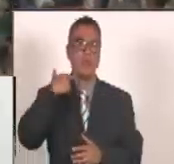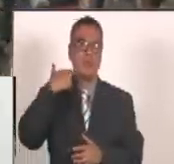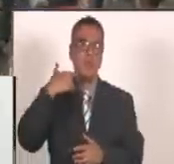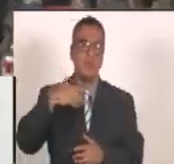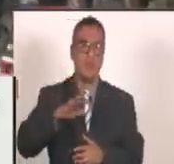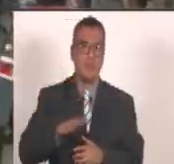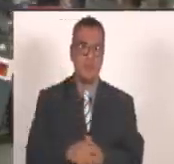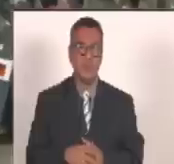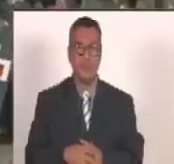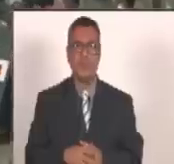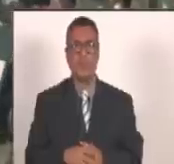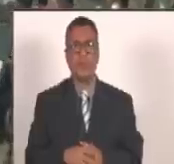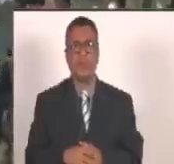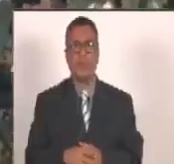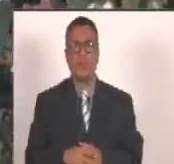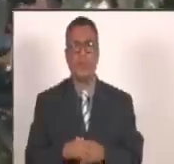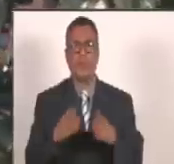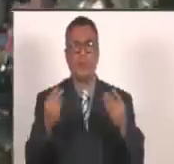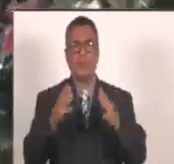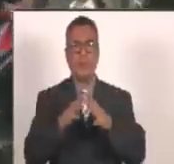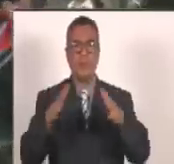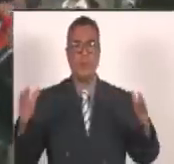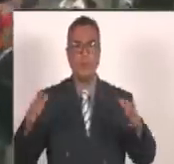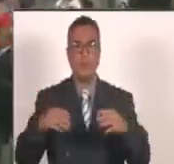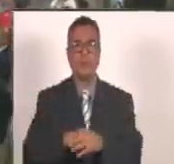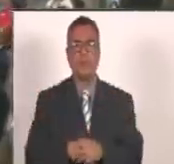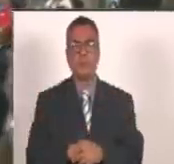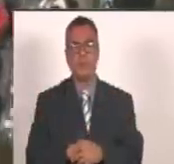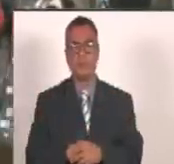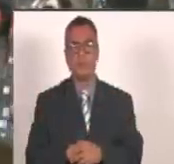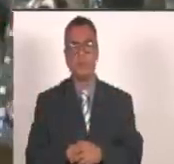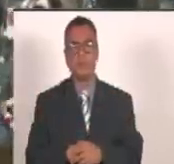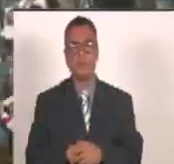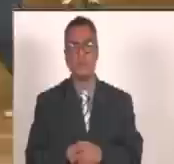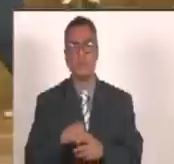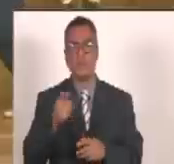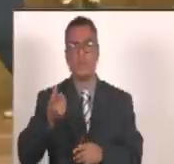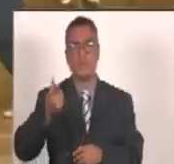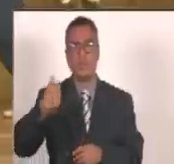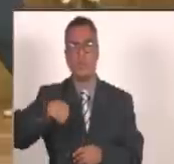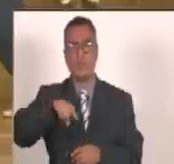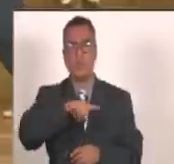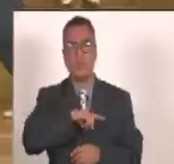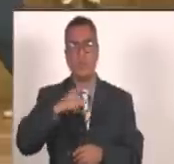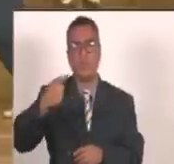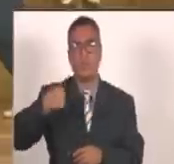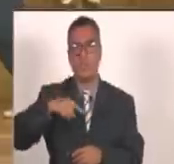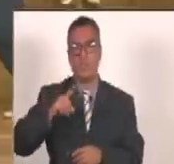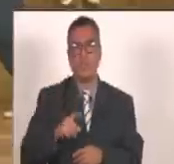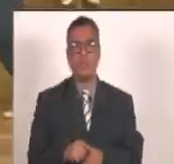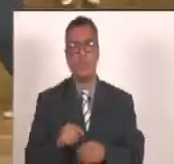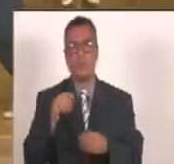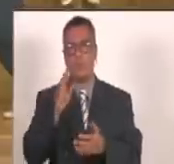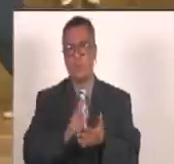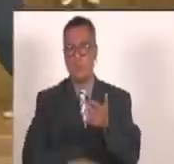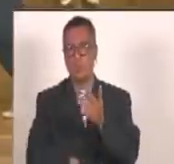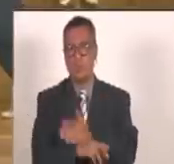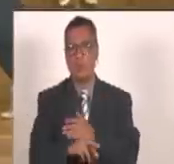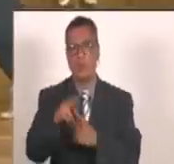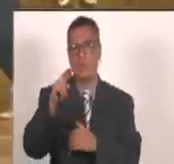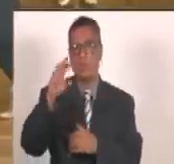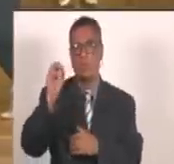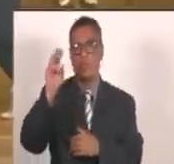pérdida muy grande la que hemos tenido con tu partida,